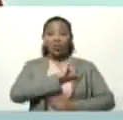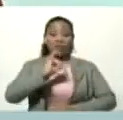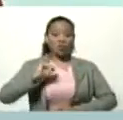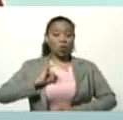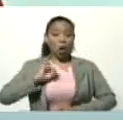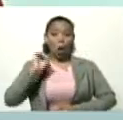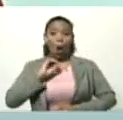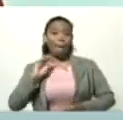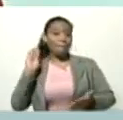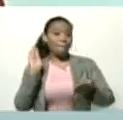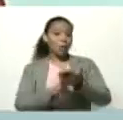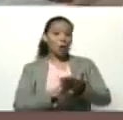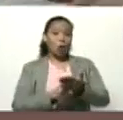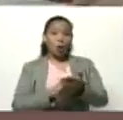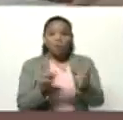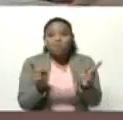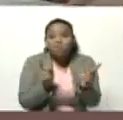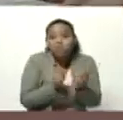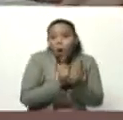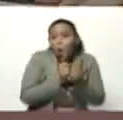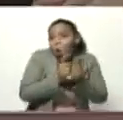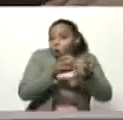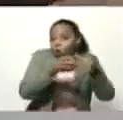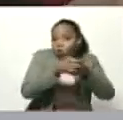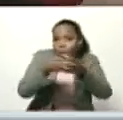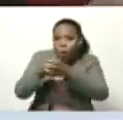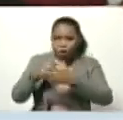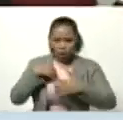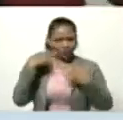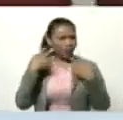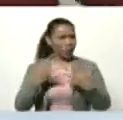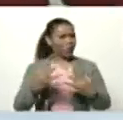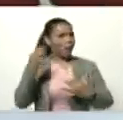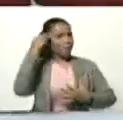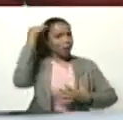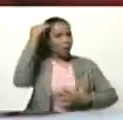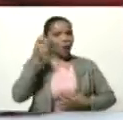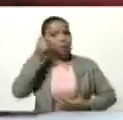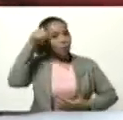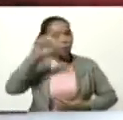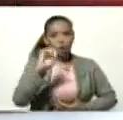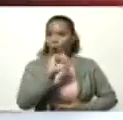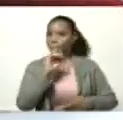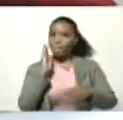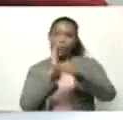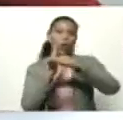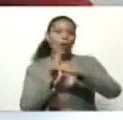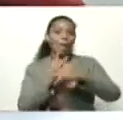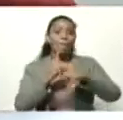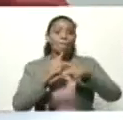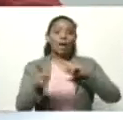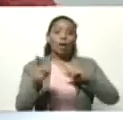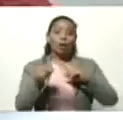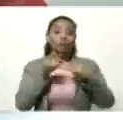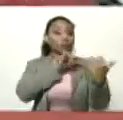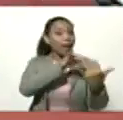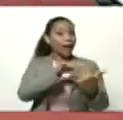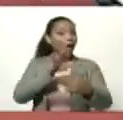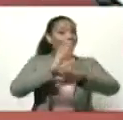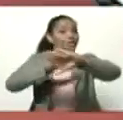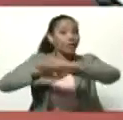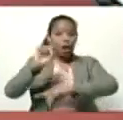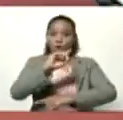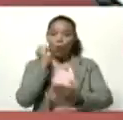o imponer pequeños grupos. Yo estoy seguro que la madurez de nuestro pueblo no lo va a impedir, pero guerra avisada no mata